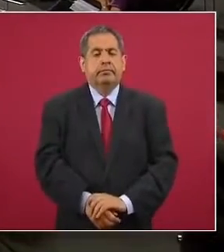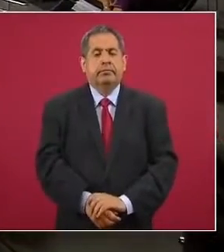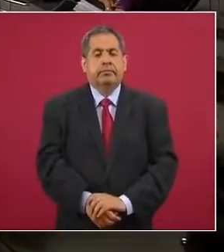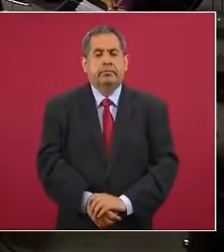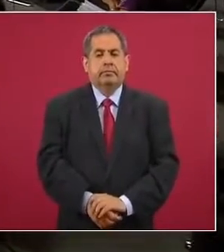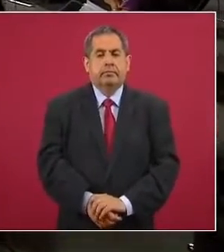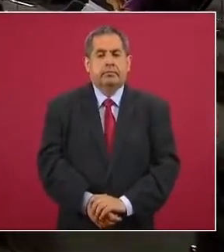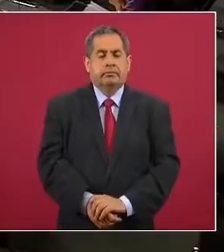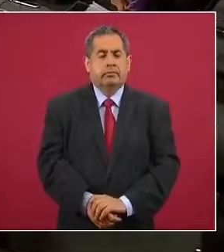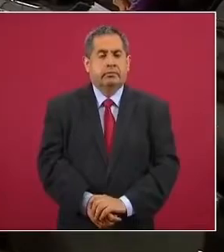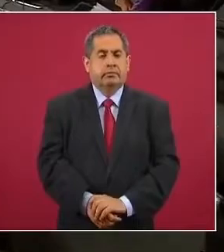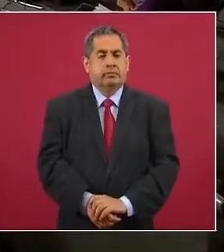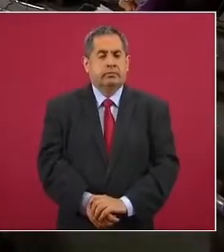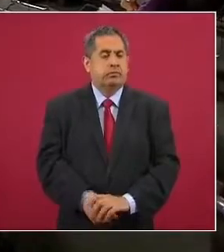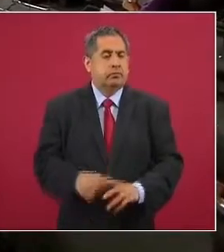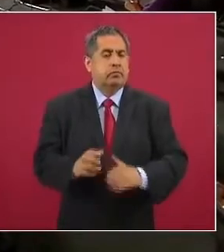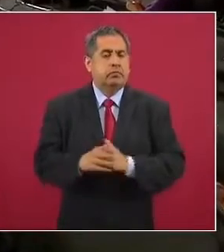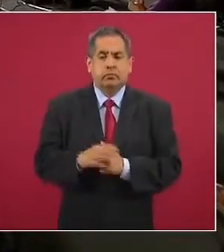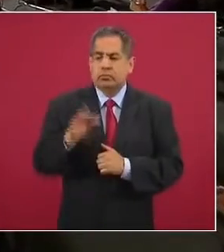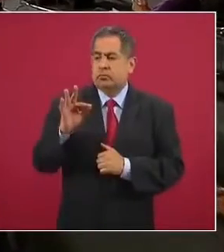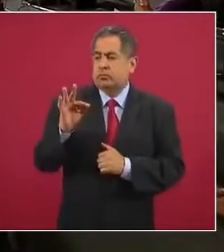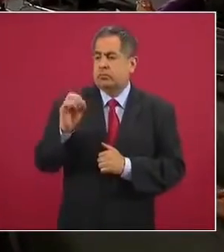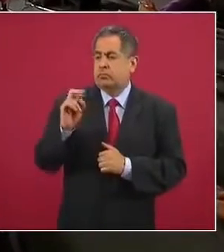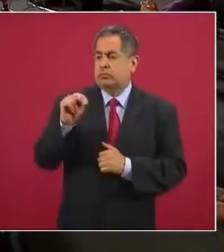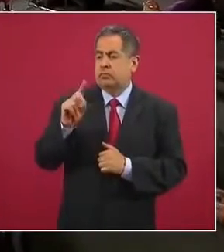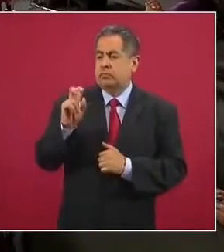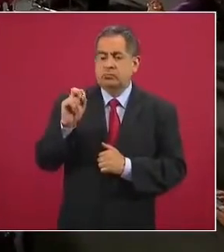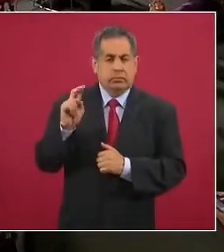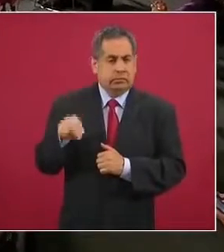Entonces, lo del FONDEM